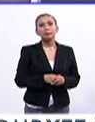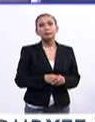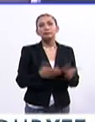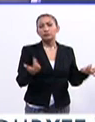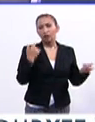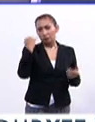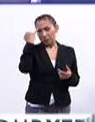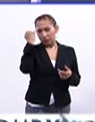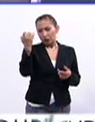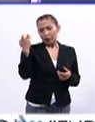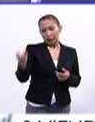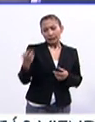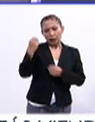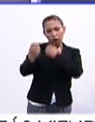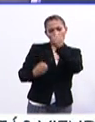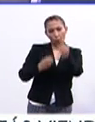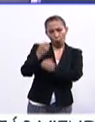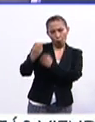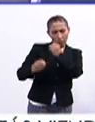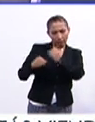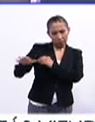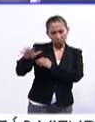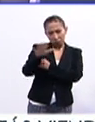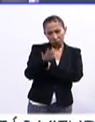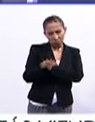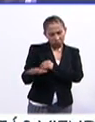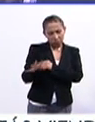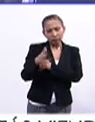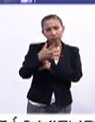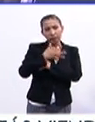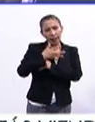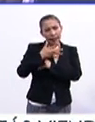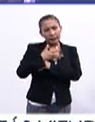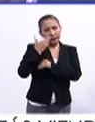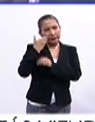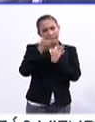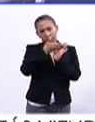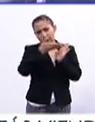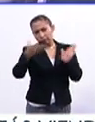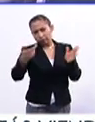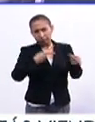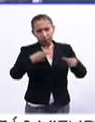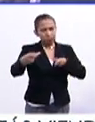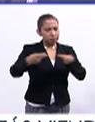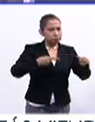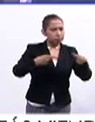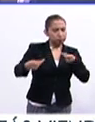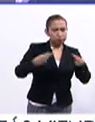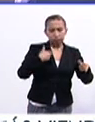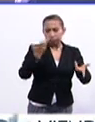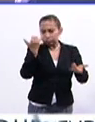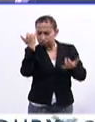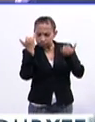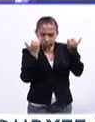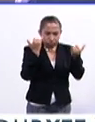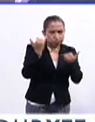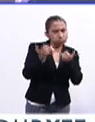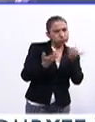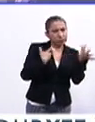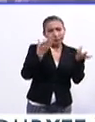supongo que este tipo de espectáculos lleva un buen tiempo de hacerlo planearlo